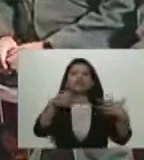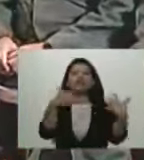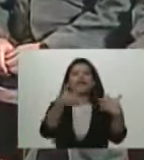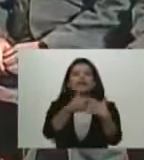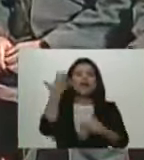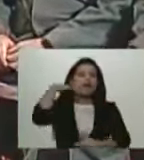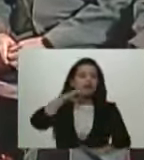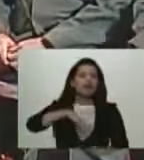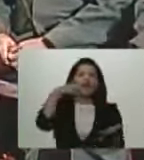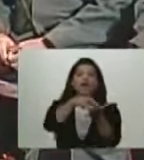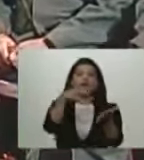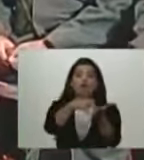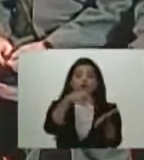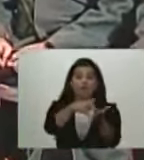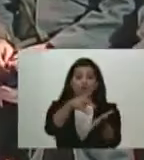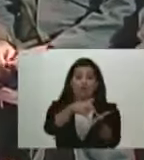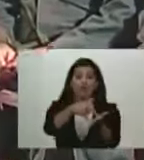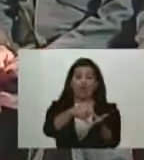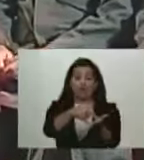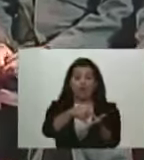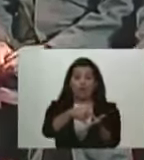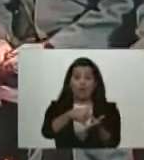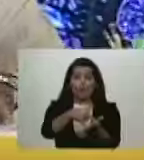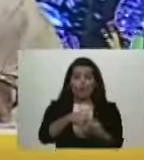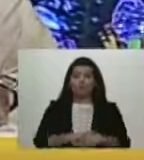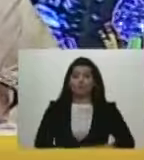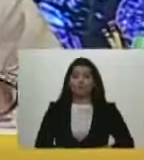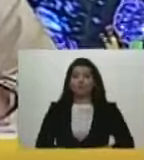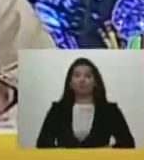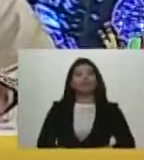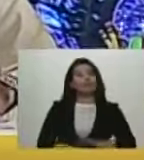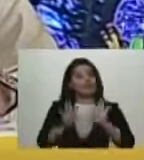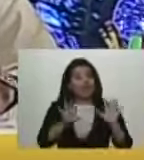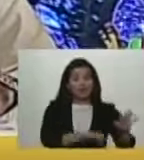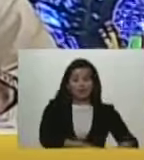que como espada de victoria se la envió